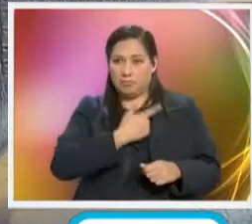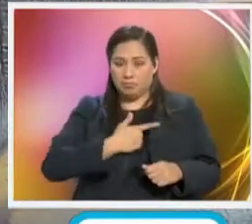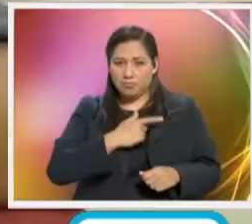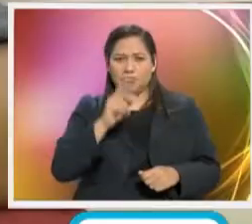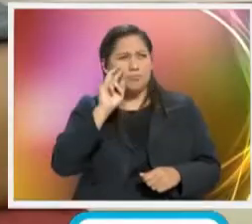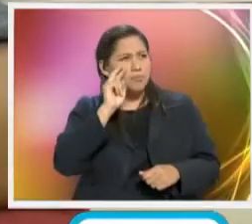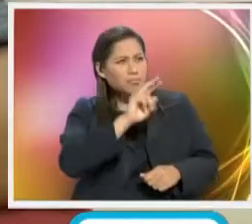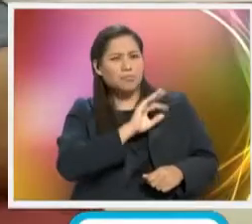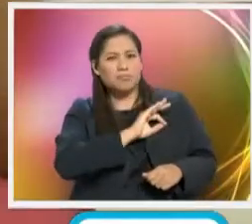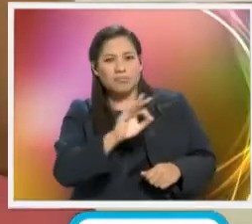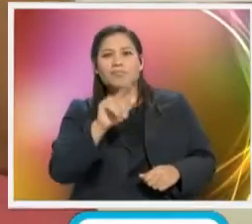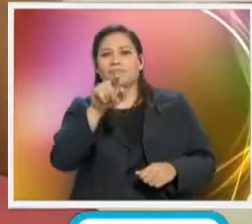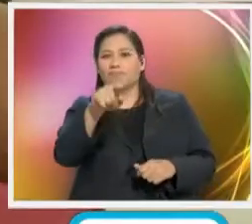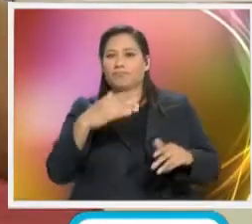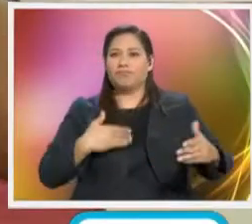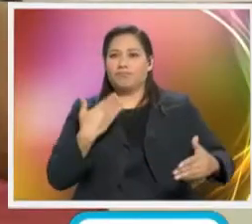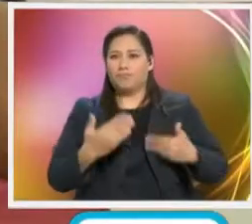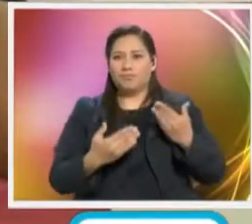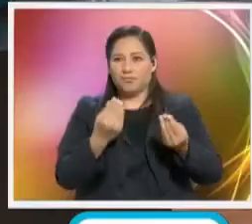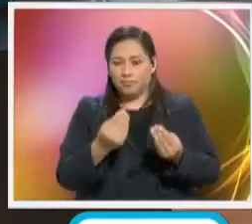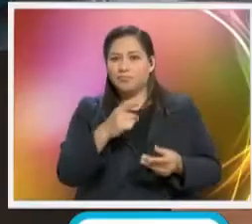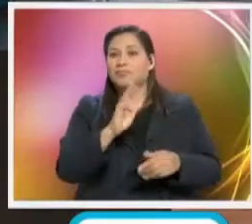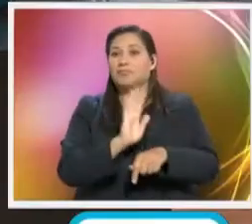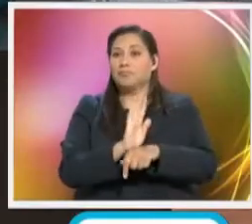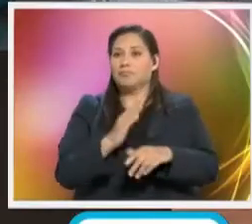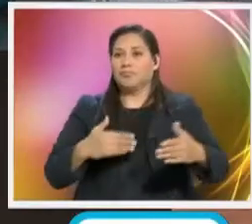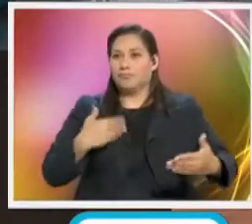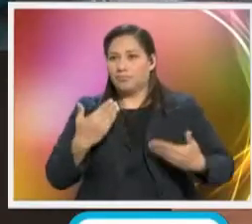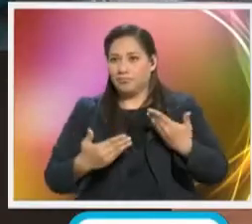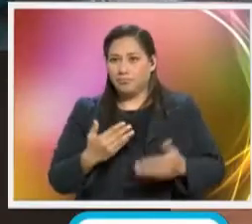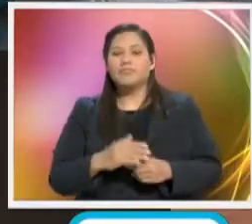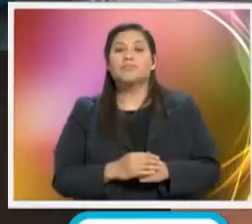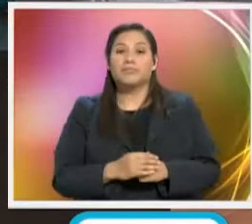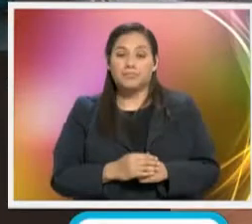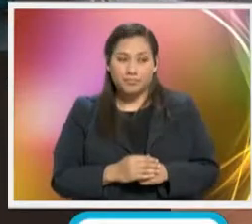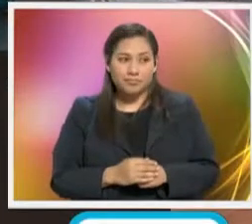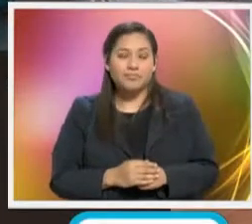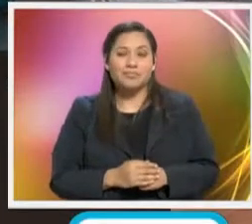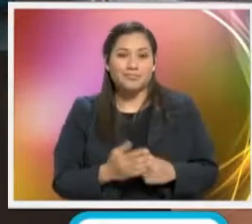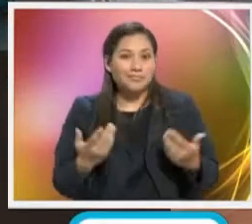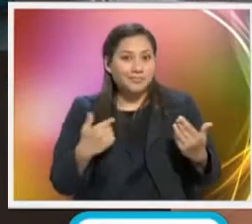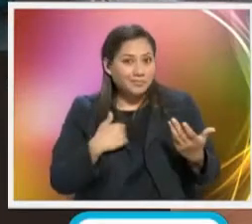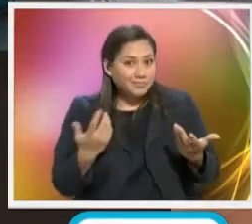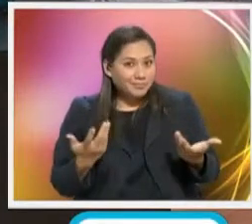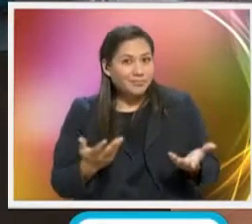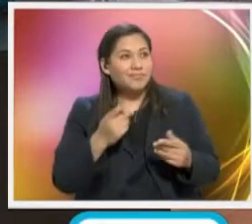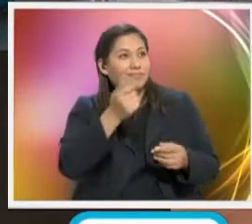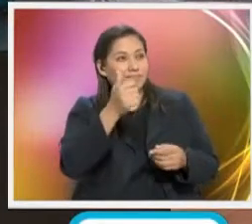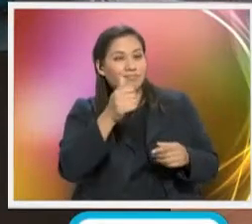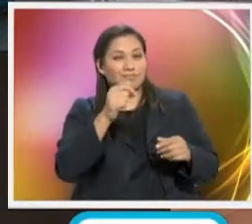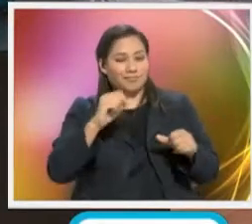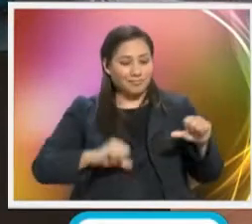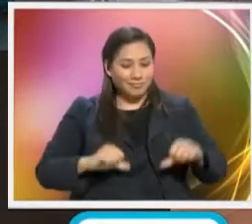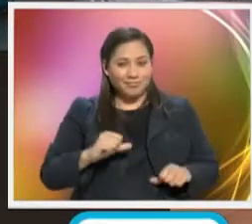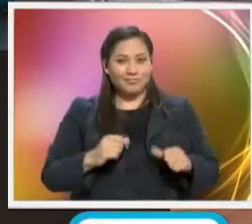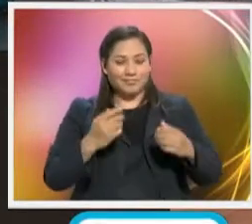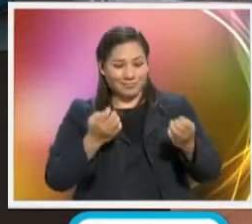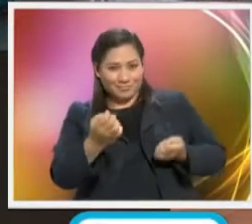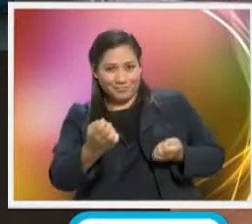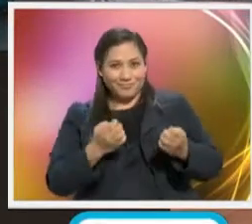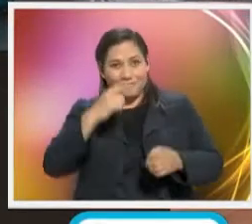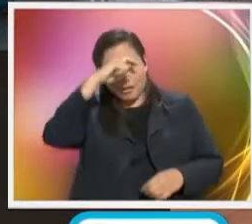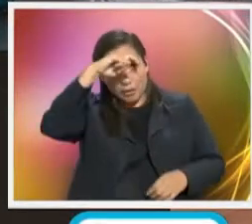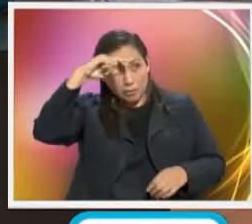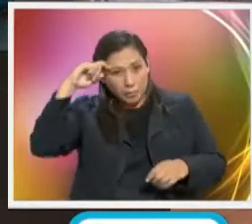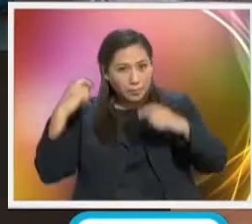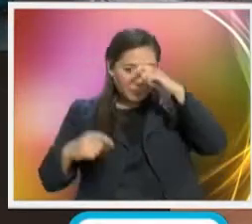se van a divertir mucho. Esas películas son divertidas. Sí. Son divertidas. Sí. Está uno pues haciendo un poco de actividad física, hasta eso. Está uno